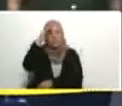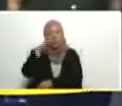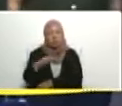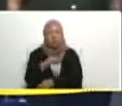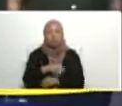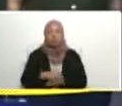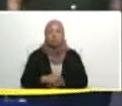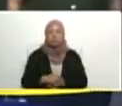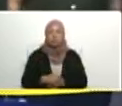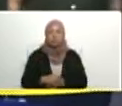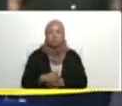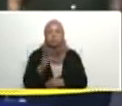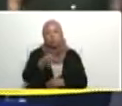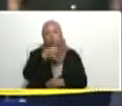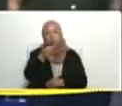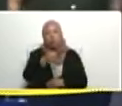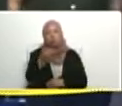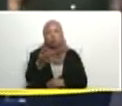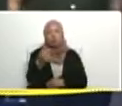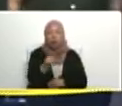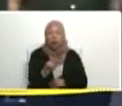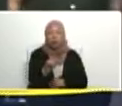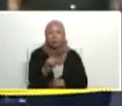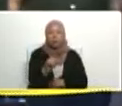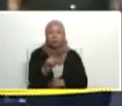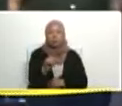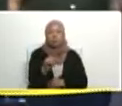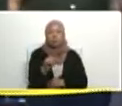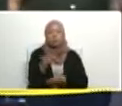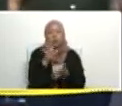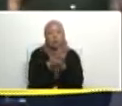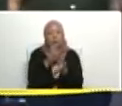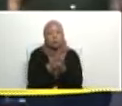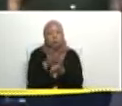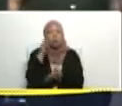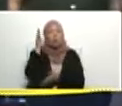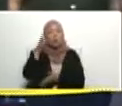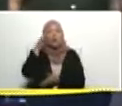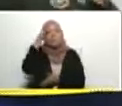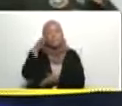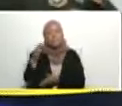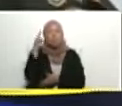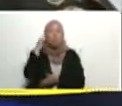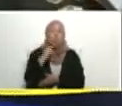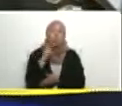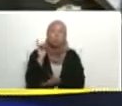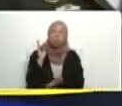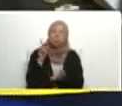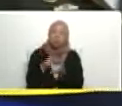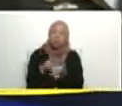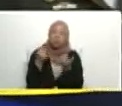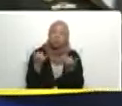Bolivariana. Yo siempre lo digo, quien quiera conocer a la Fuerza Armada, vaya a los cuarteles,